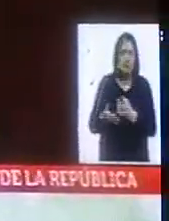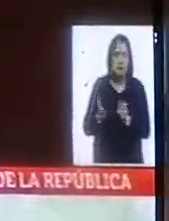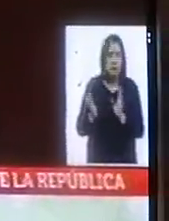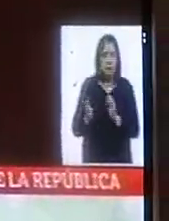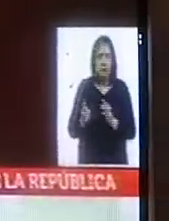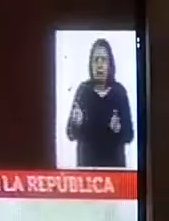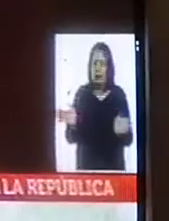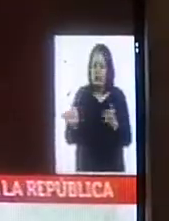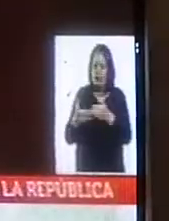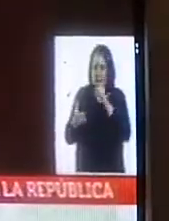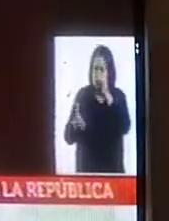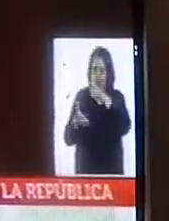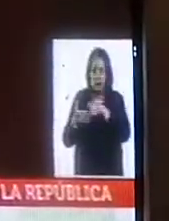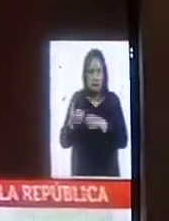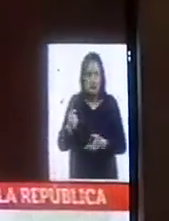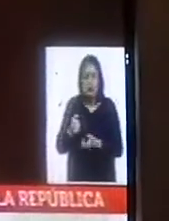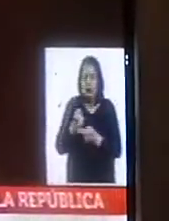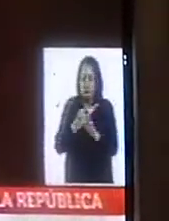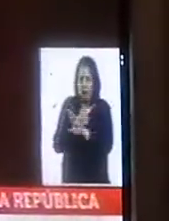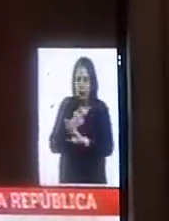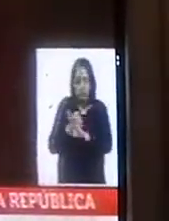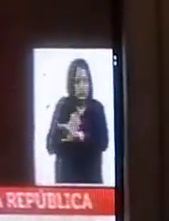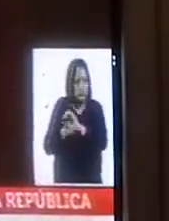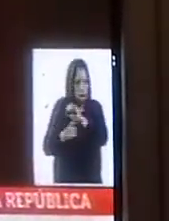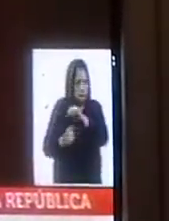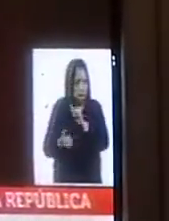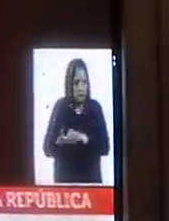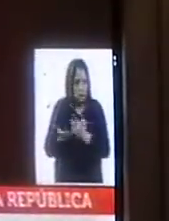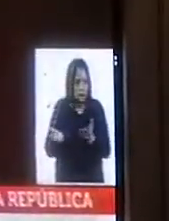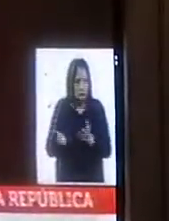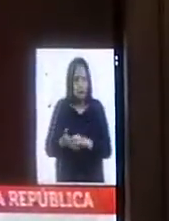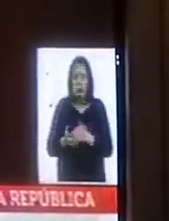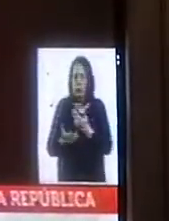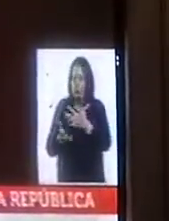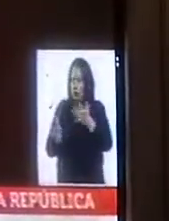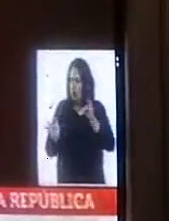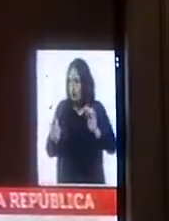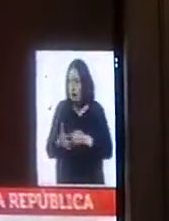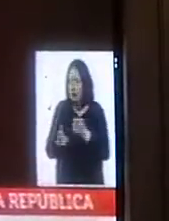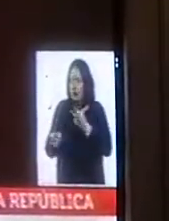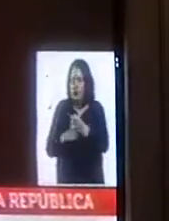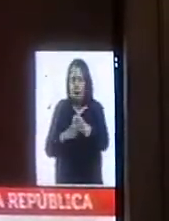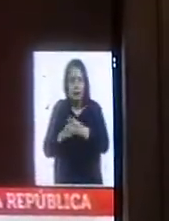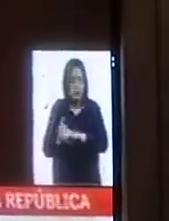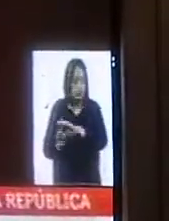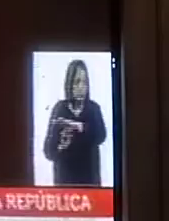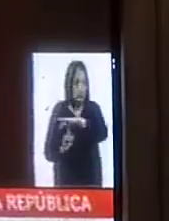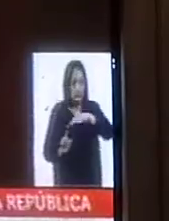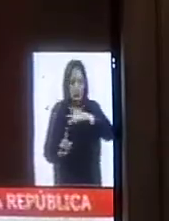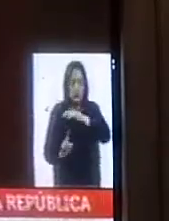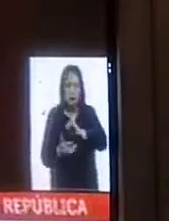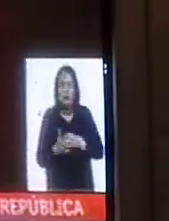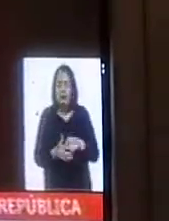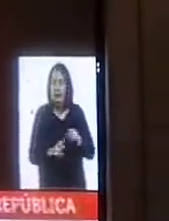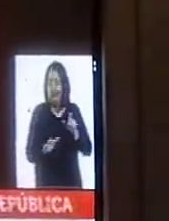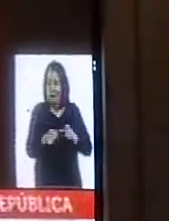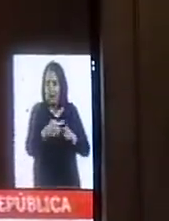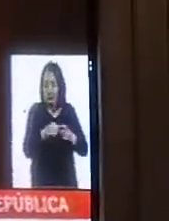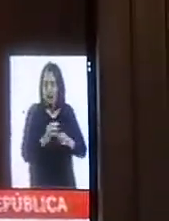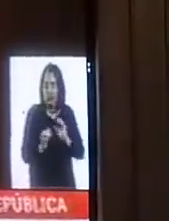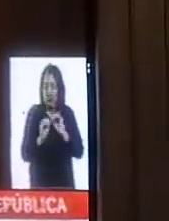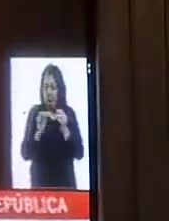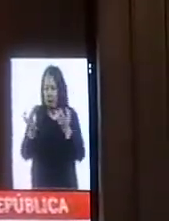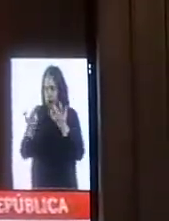minas y otorgar garantías reales sobre cualquier pasivo ambiental los actores deben condicionarse a